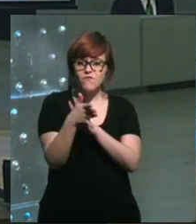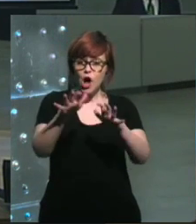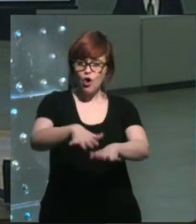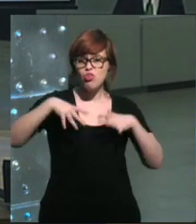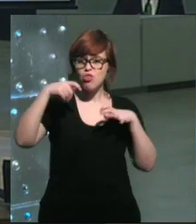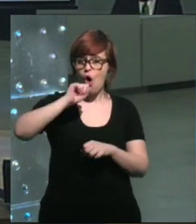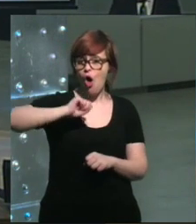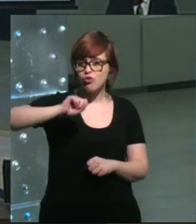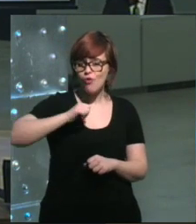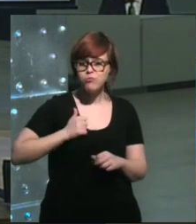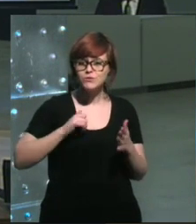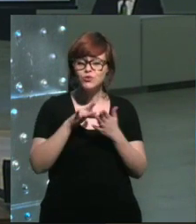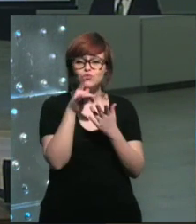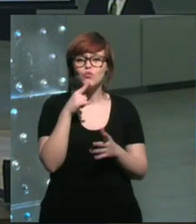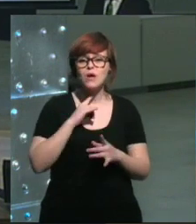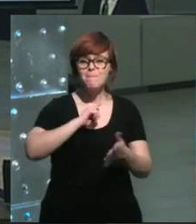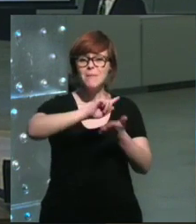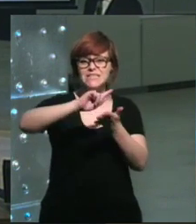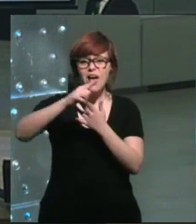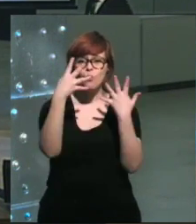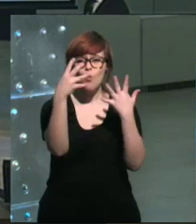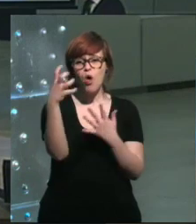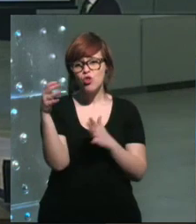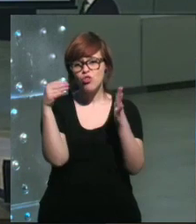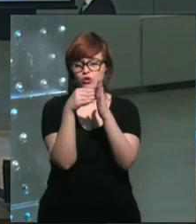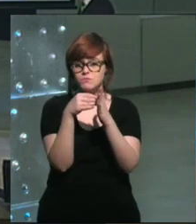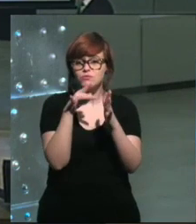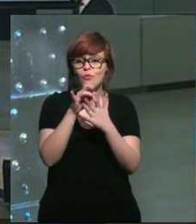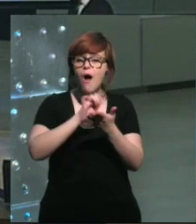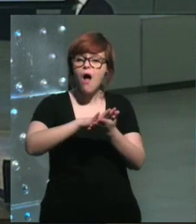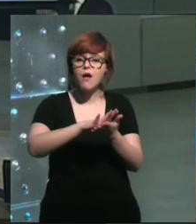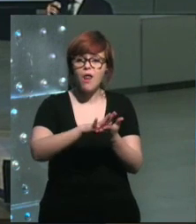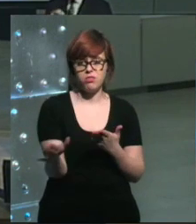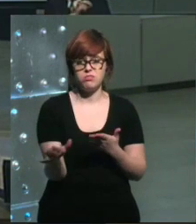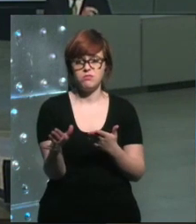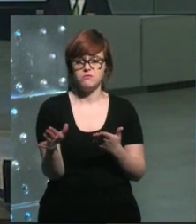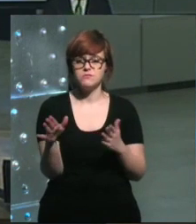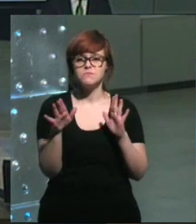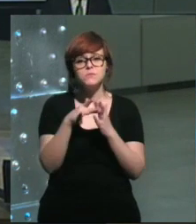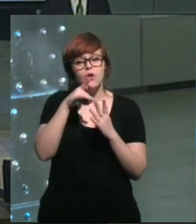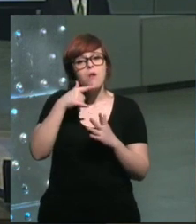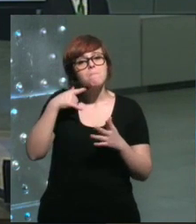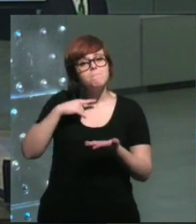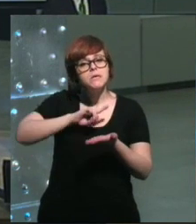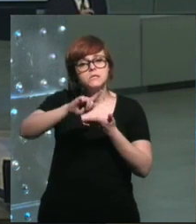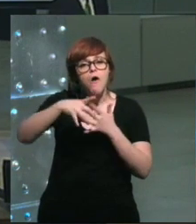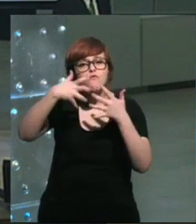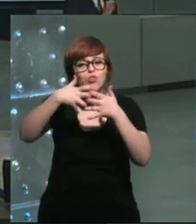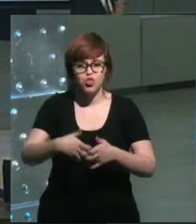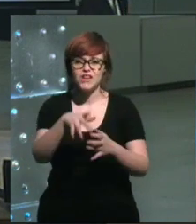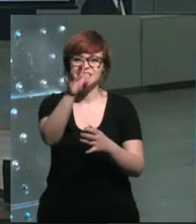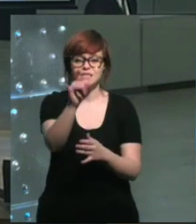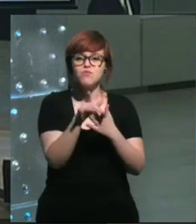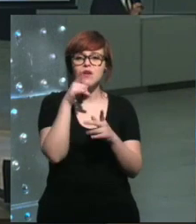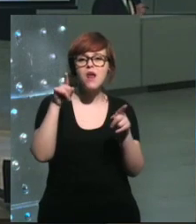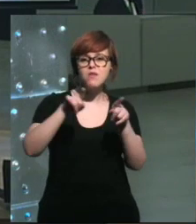personas sin que nos costase absolutamente nada. Y la parte más interesante es la efectividad del mensaje. Ese mensaje te lo envía